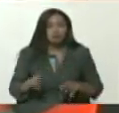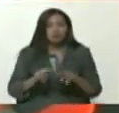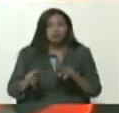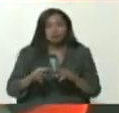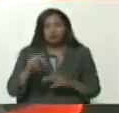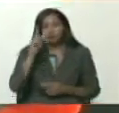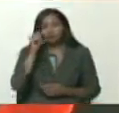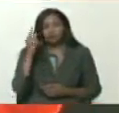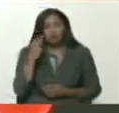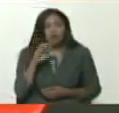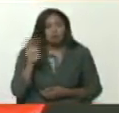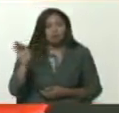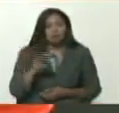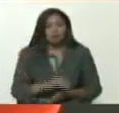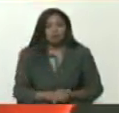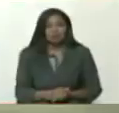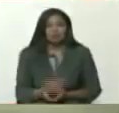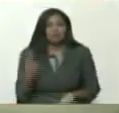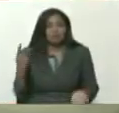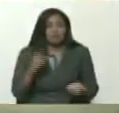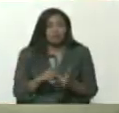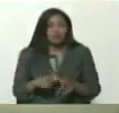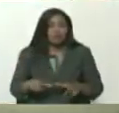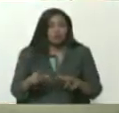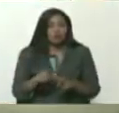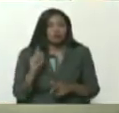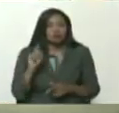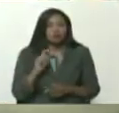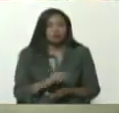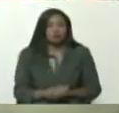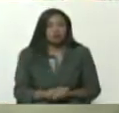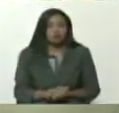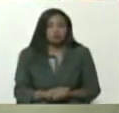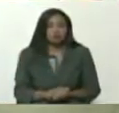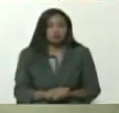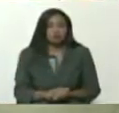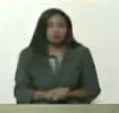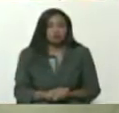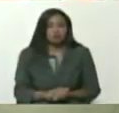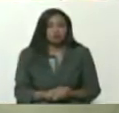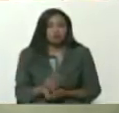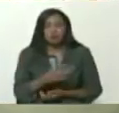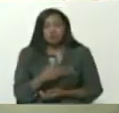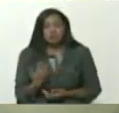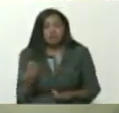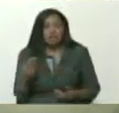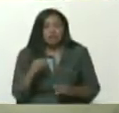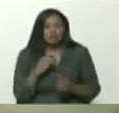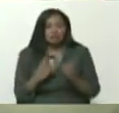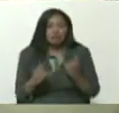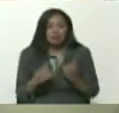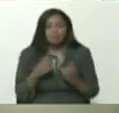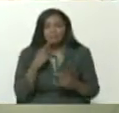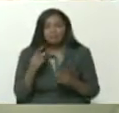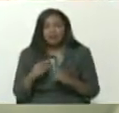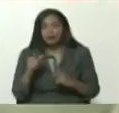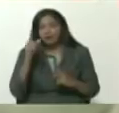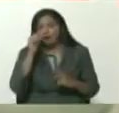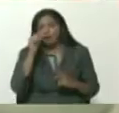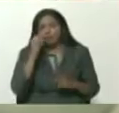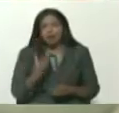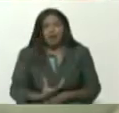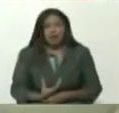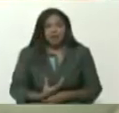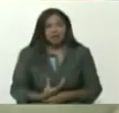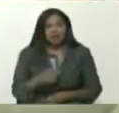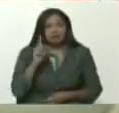de la patria puedan llegar a su destino. No quisiera concluir esta intervención sin darle la palabra al compañero alcalde